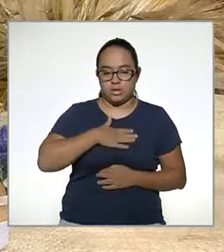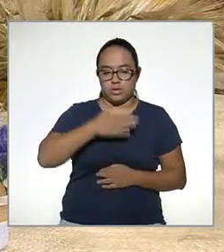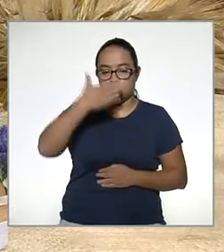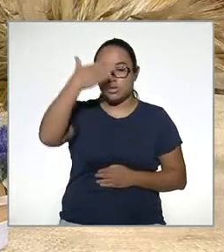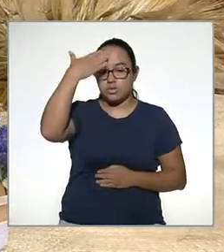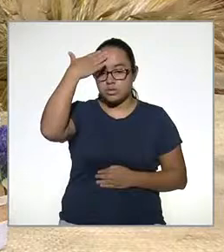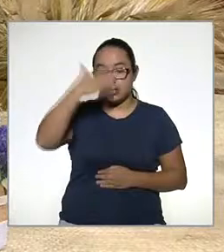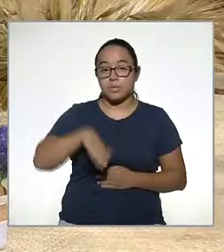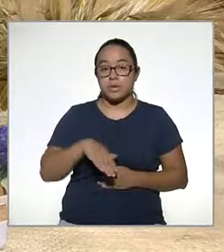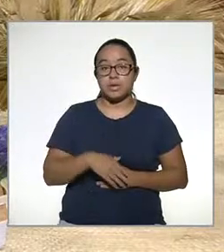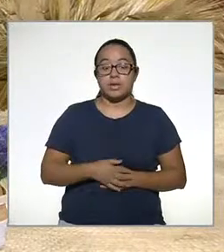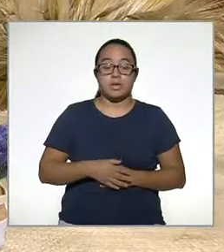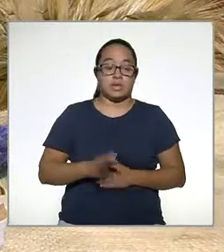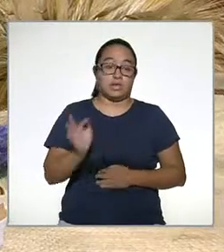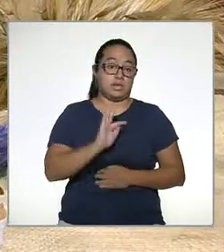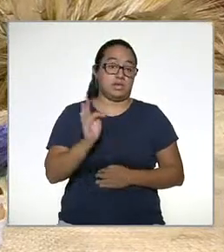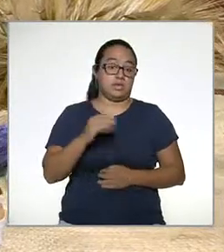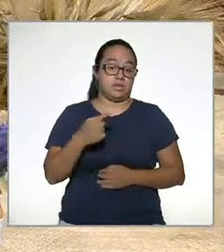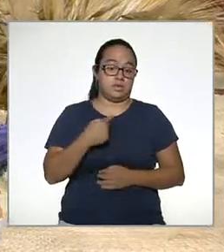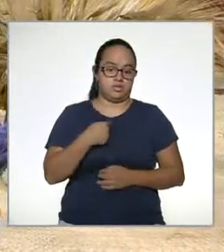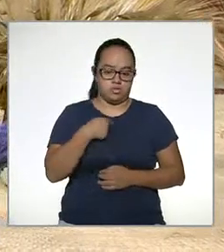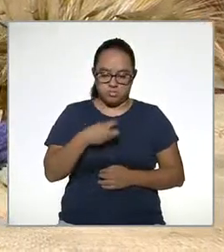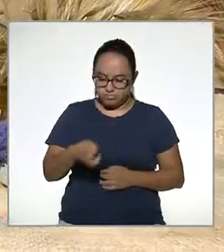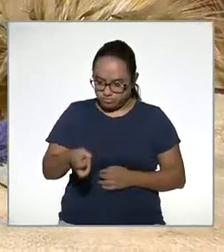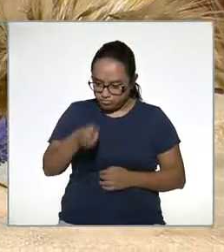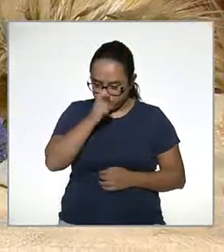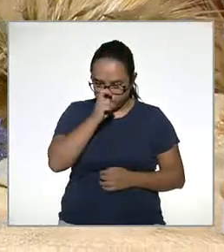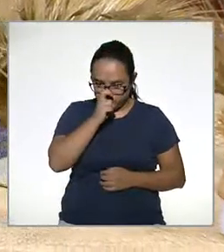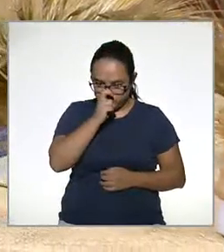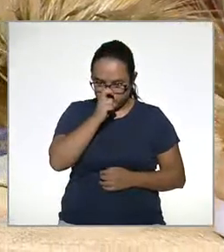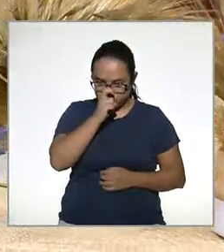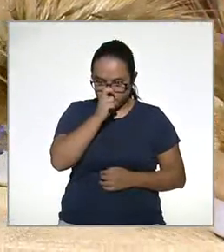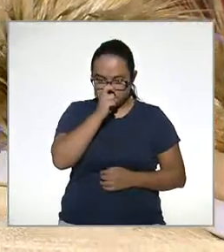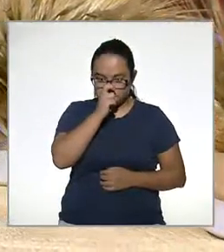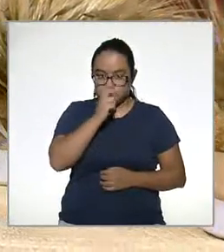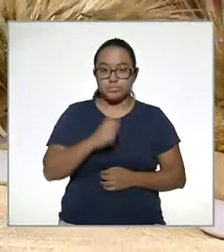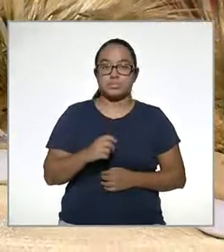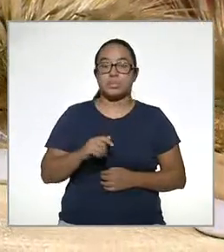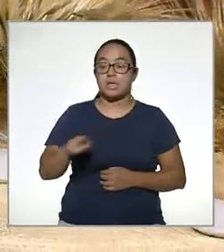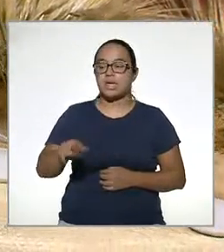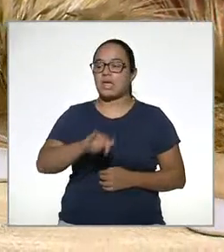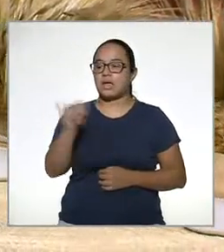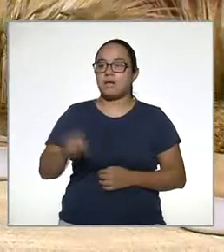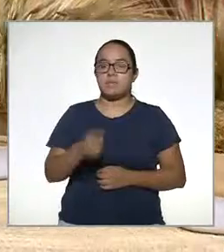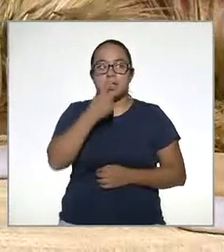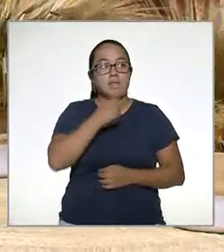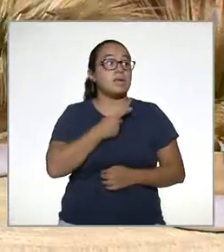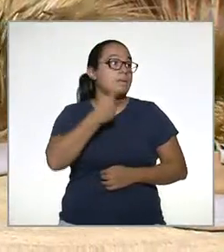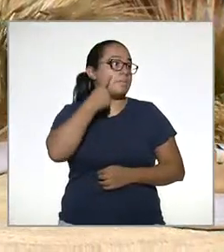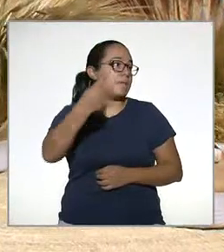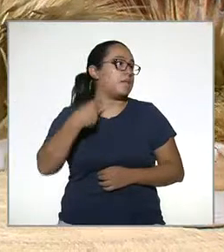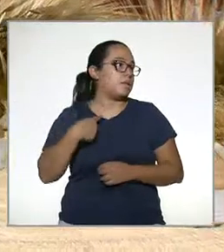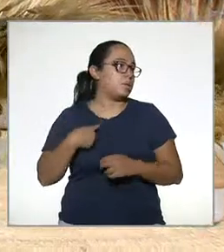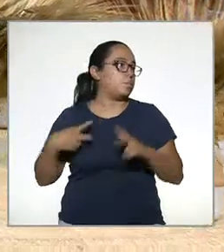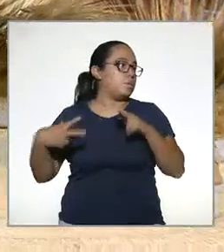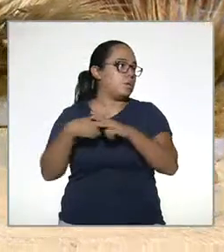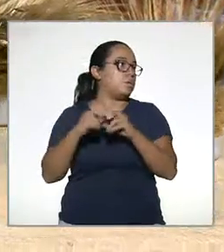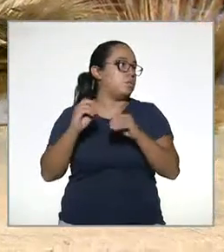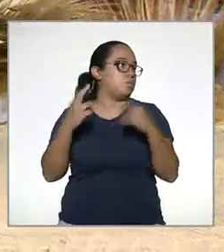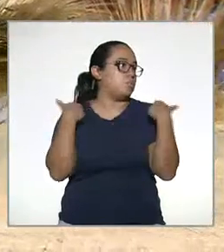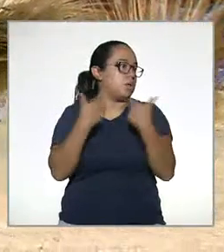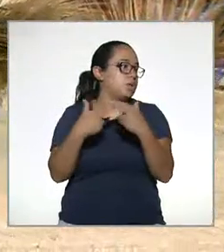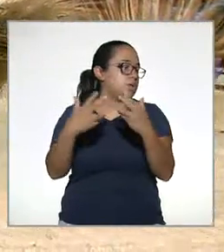no lo estoy diciendo, pero a lo mejor soy una persona muy exigente que jamás me van a decir, me peleé o me regañó la